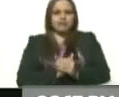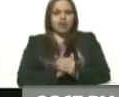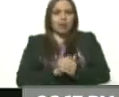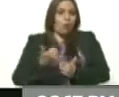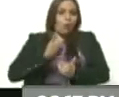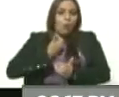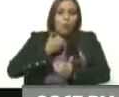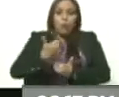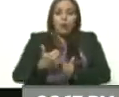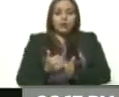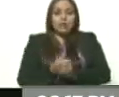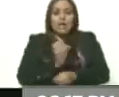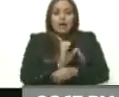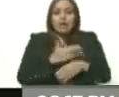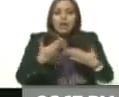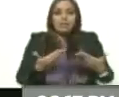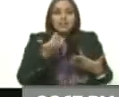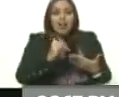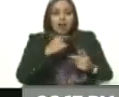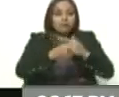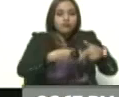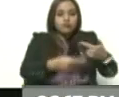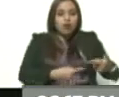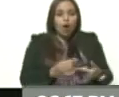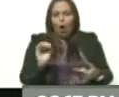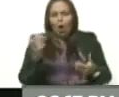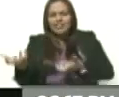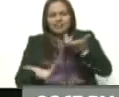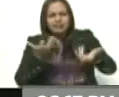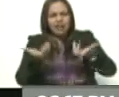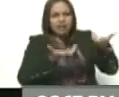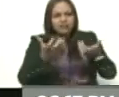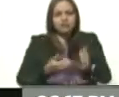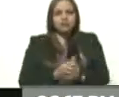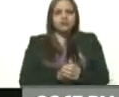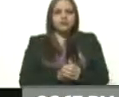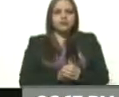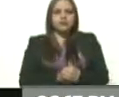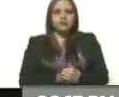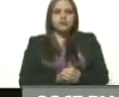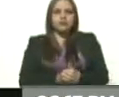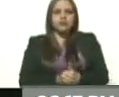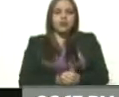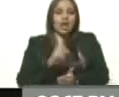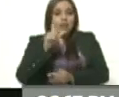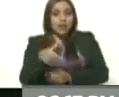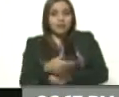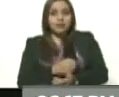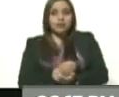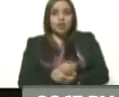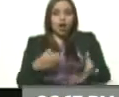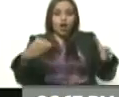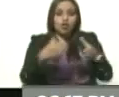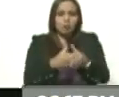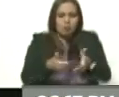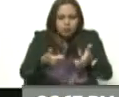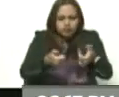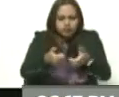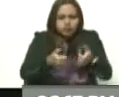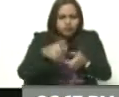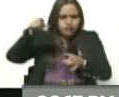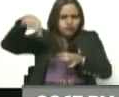cualquier emergencia que se presente, cualquier incendio que se presente. Y tendremos unidades remotamente pilotadas,